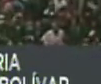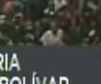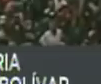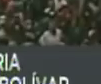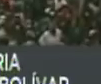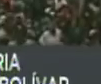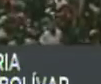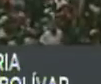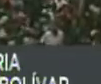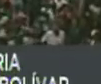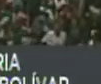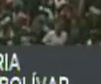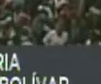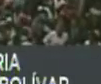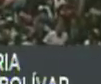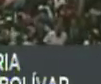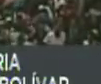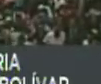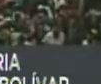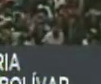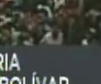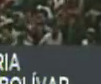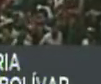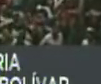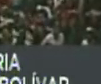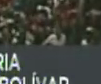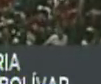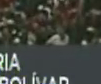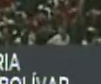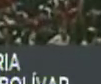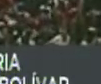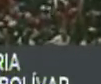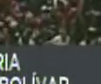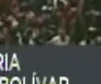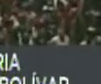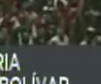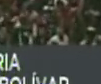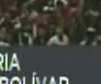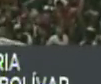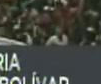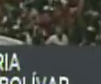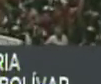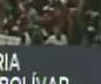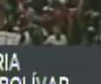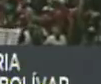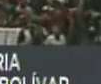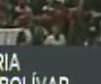de marzo en la sede del Consejo Nacional Electoral y donde se han venido cumpliendo a